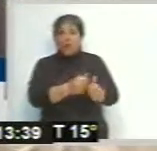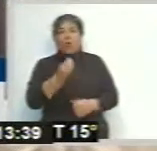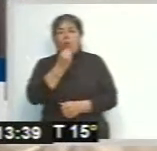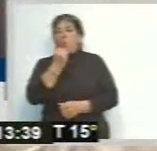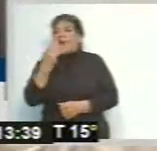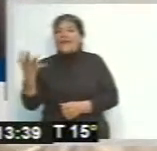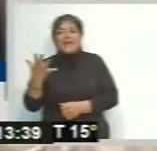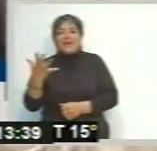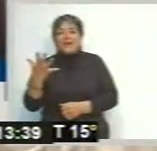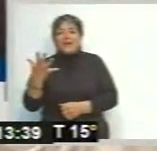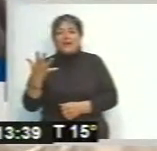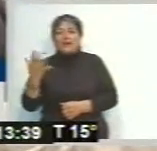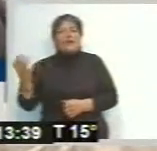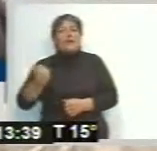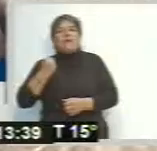de fundamental